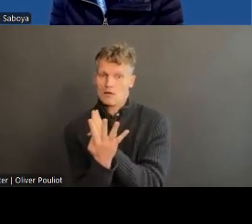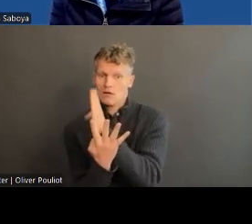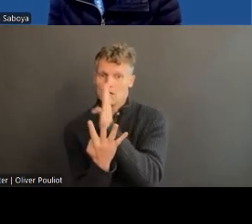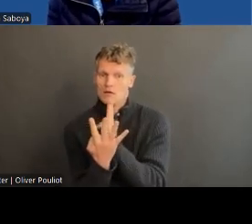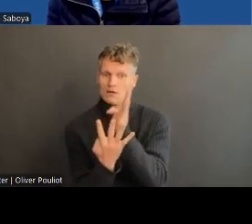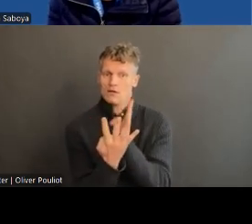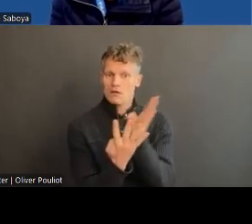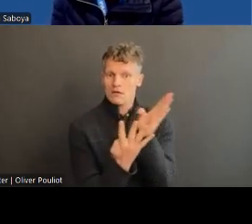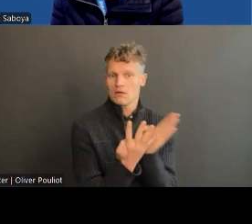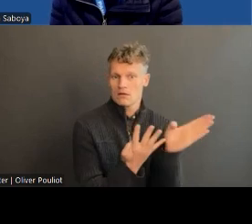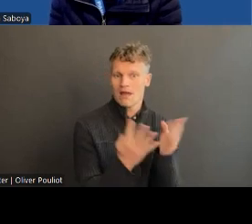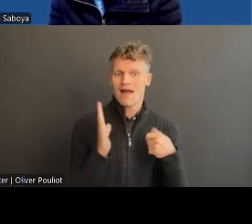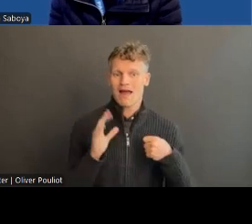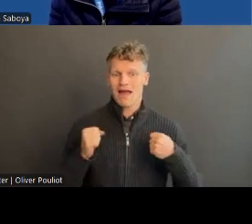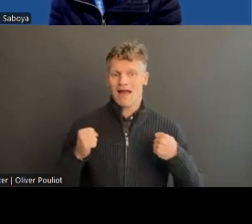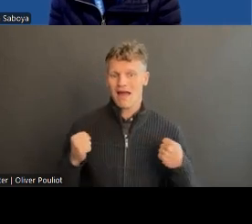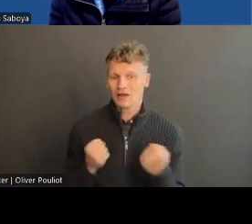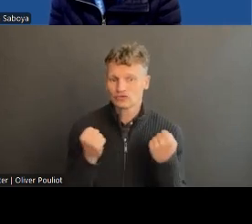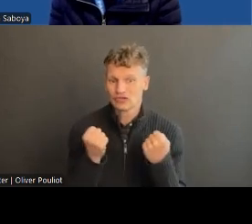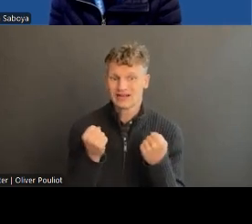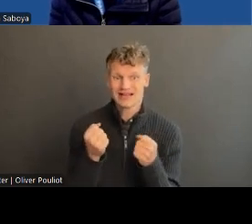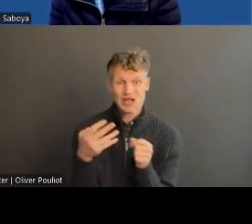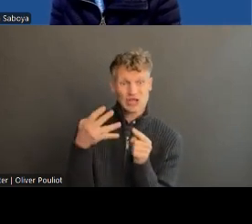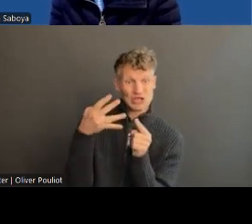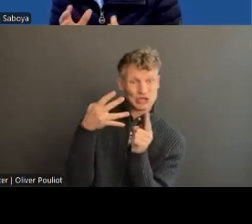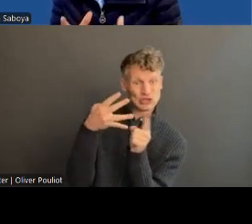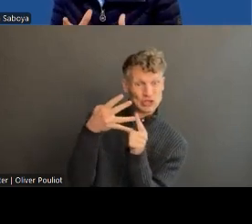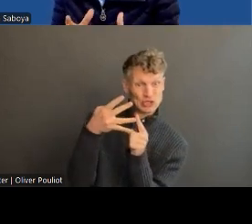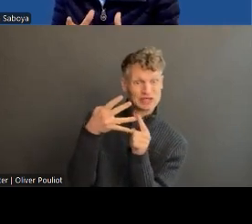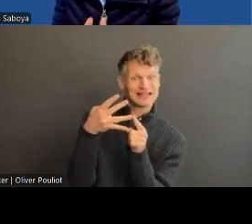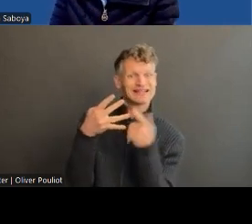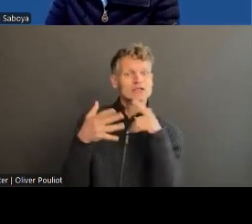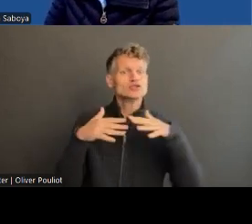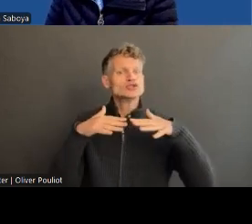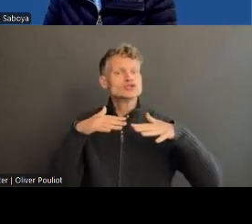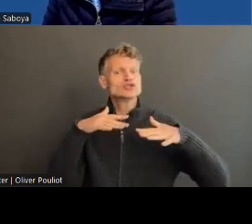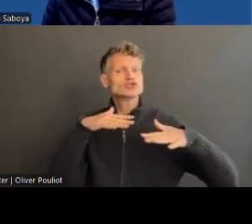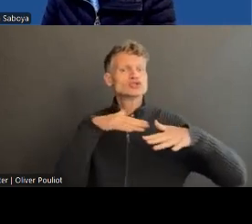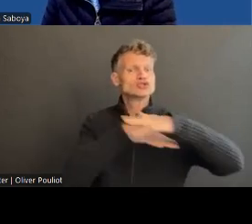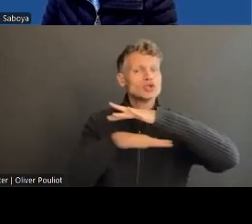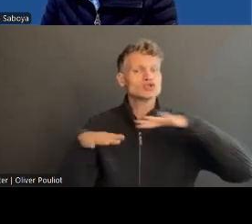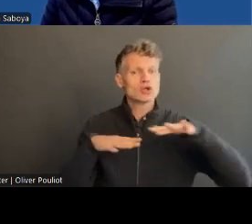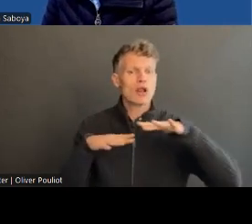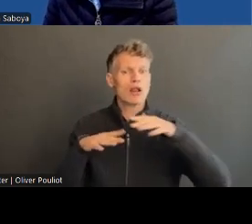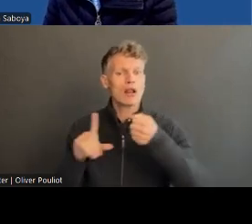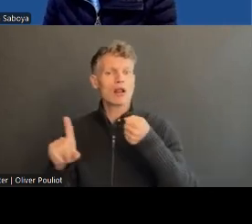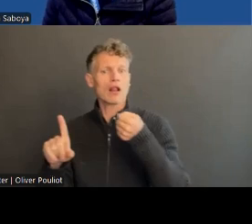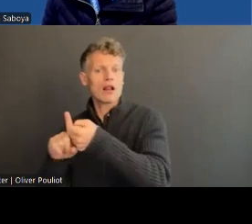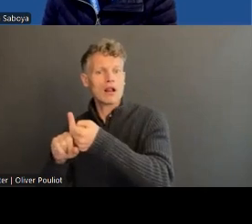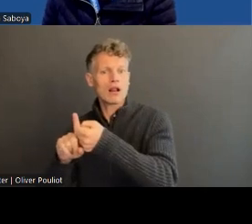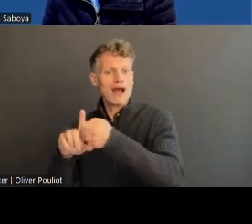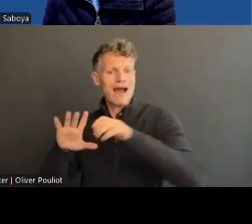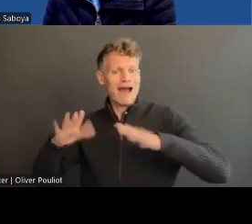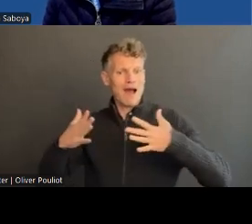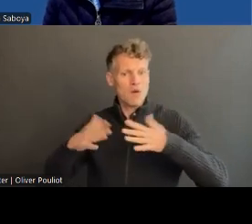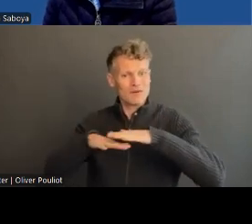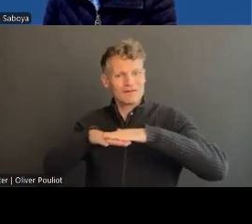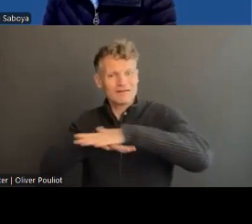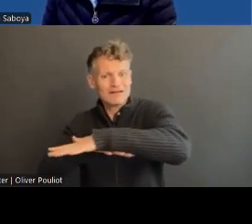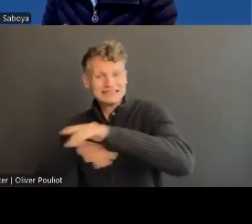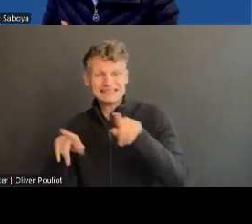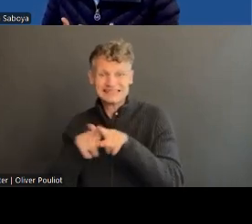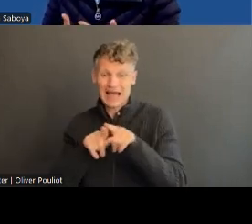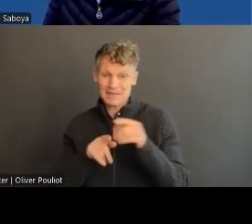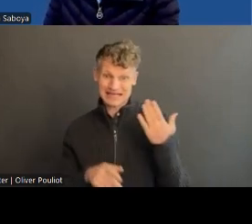es el fundamento para poder eliminar. Primero, poder abordar los elementos. ¿Por qué es fundamento?